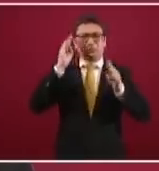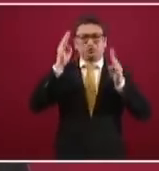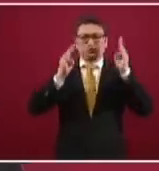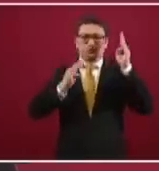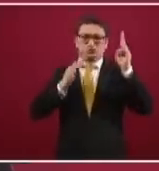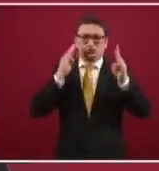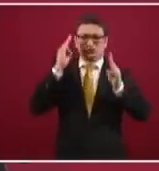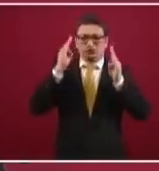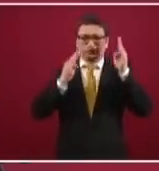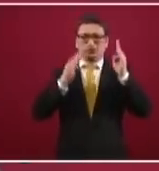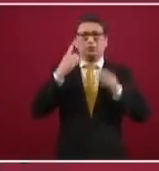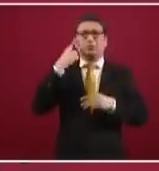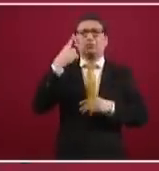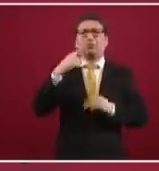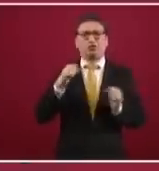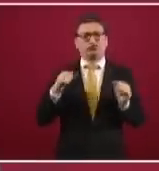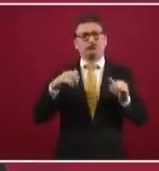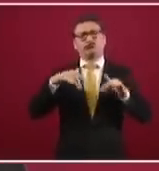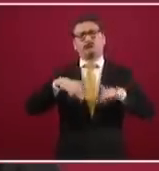actos relevantes